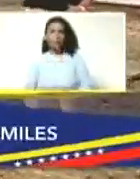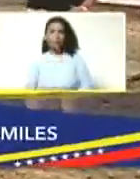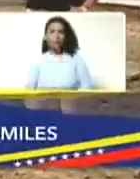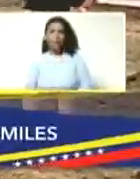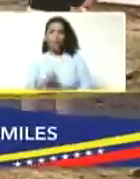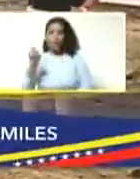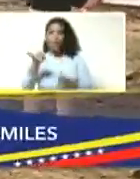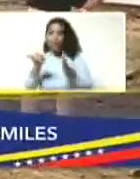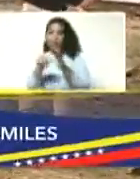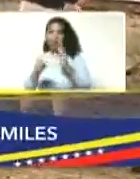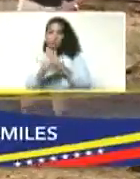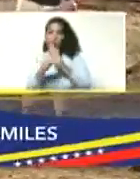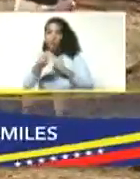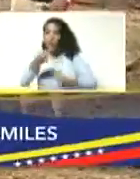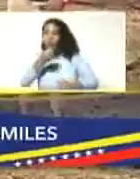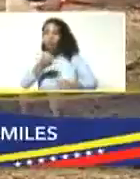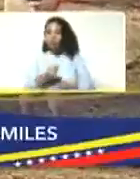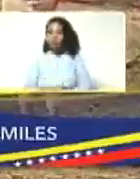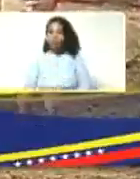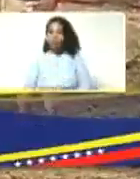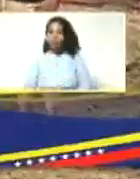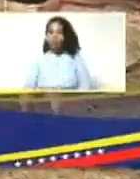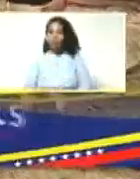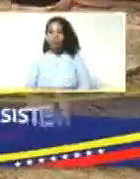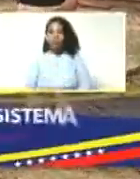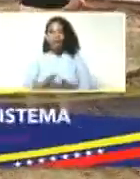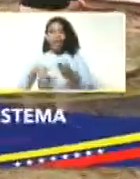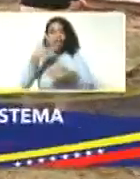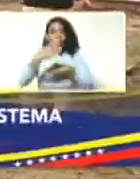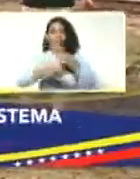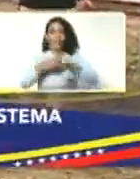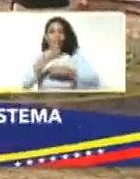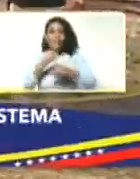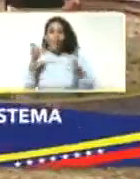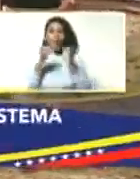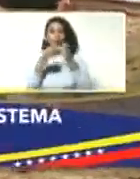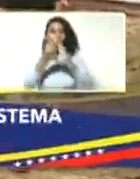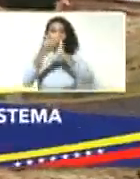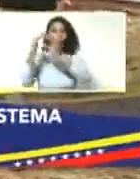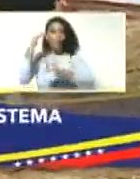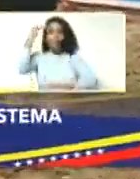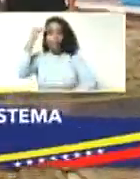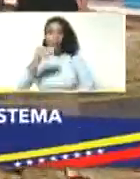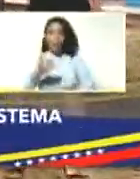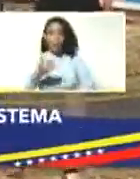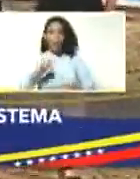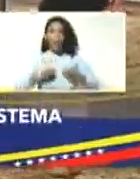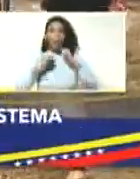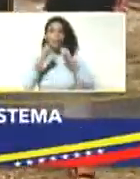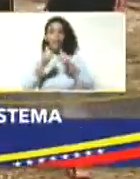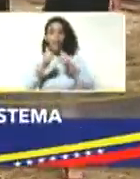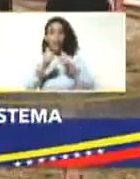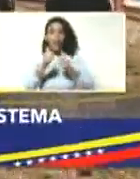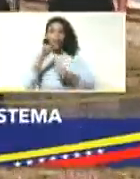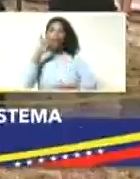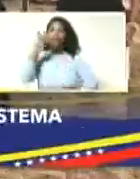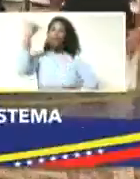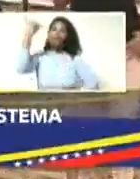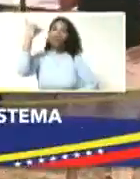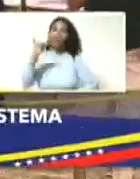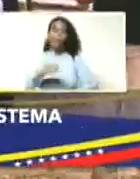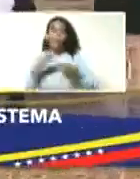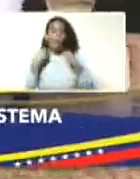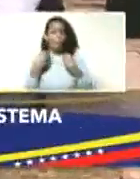el micrófono. Luego de haberse creado las BRICOMIL, iniciamos con el reporte